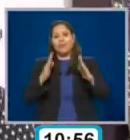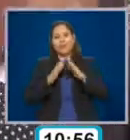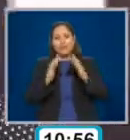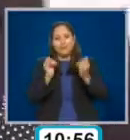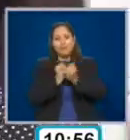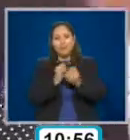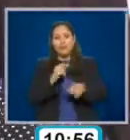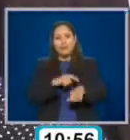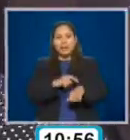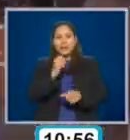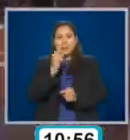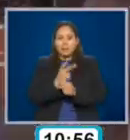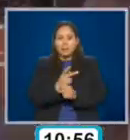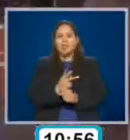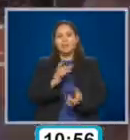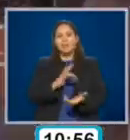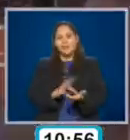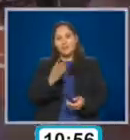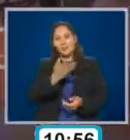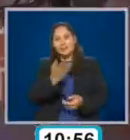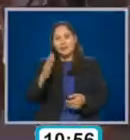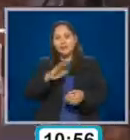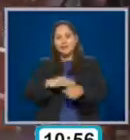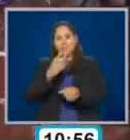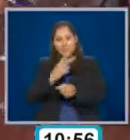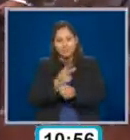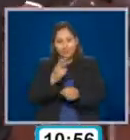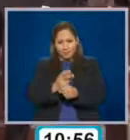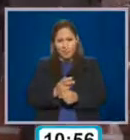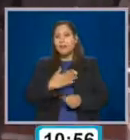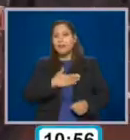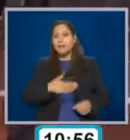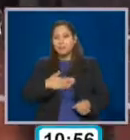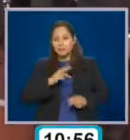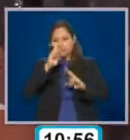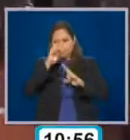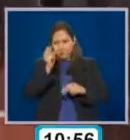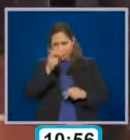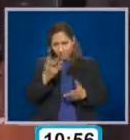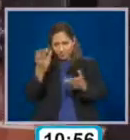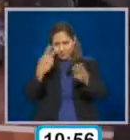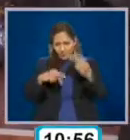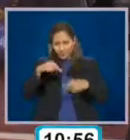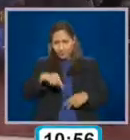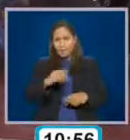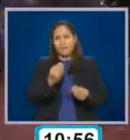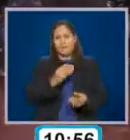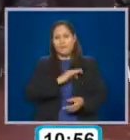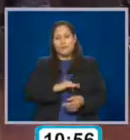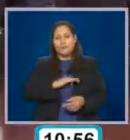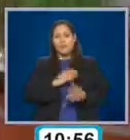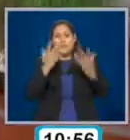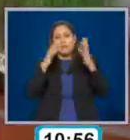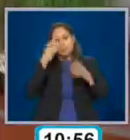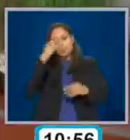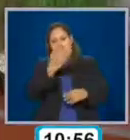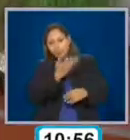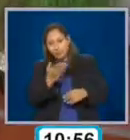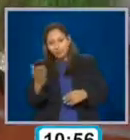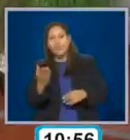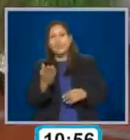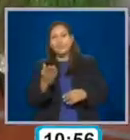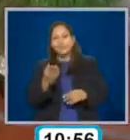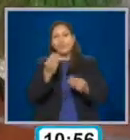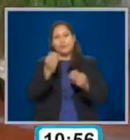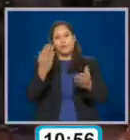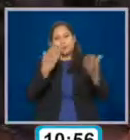tan temprano. Muchas gracias a ustedes por invitarnos a estar con. No, es con un toda esta placer y un gente. honor tenerlos aquí, muchachos. Muchas felicidades. El aplauso es para ustedes. Que sigan con